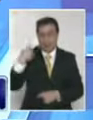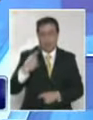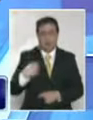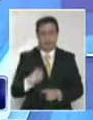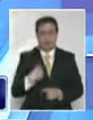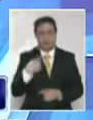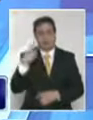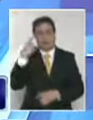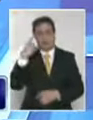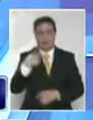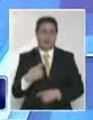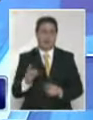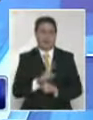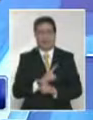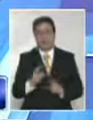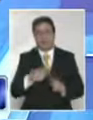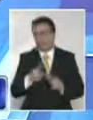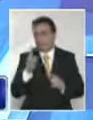no. Y ese día